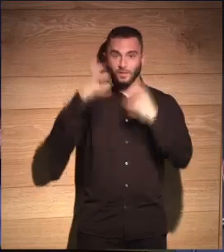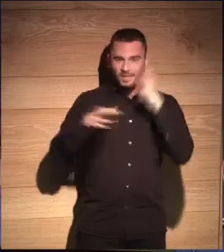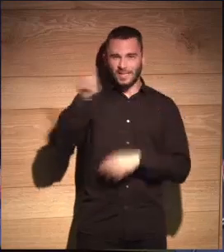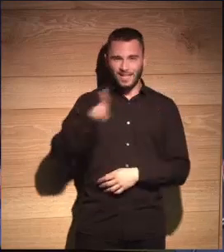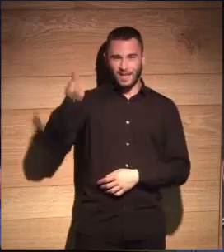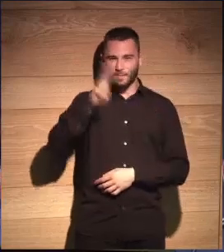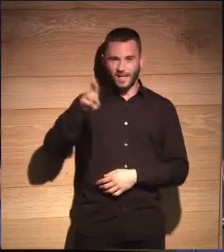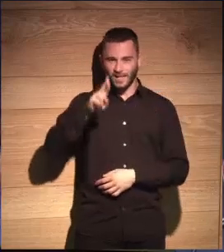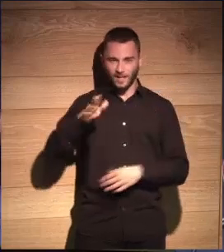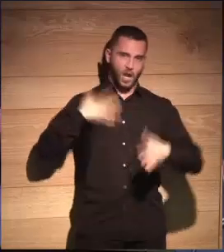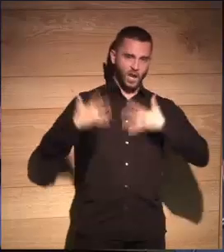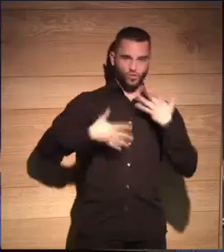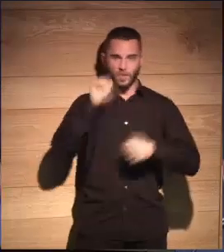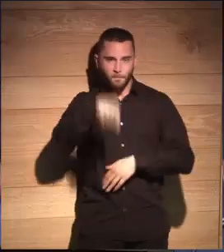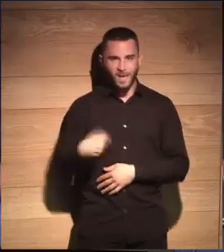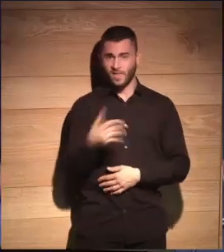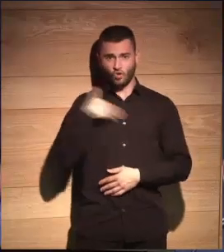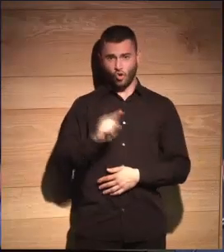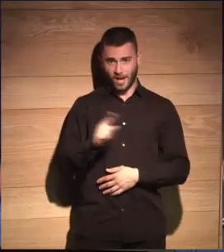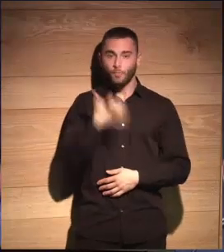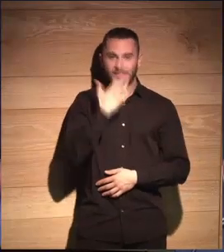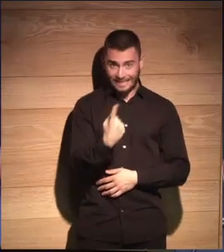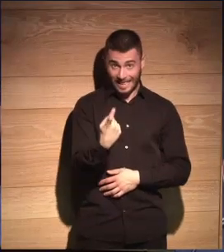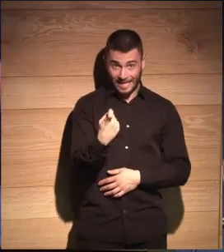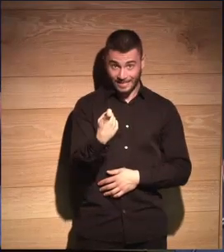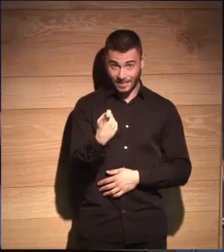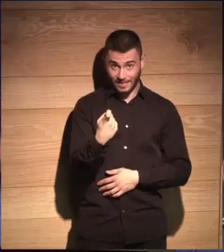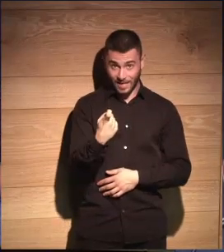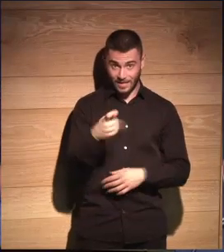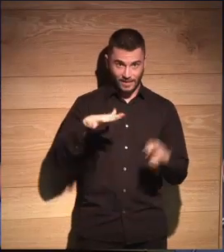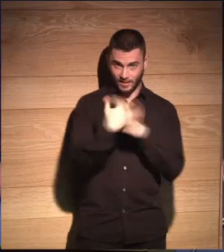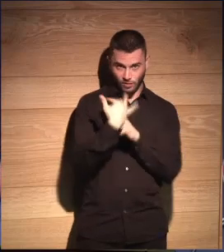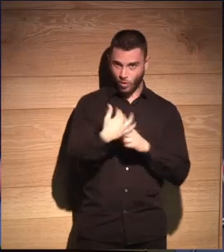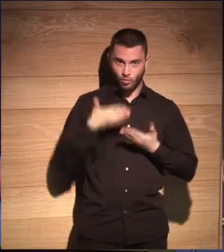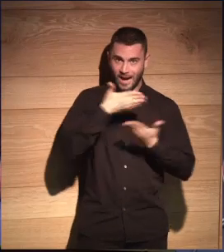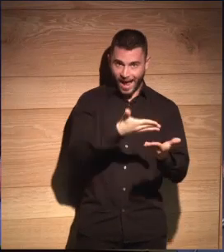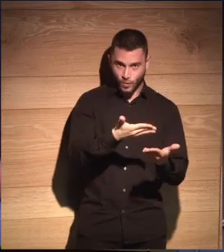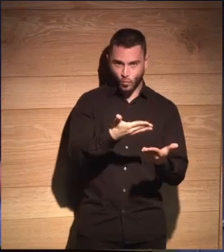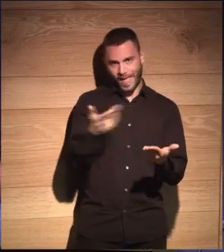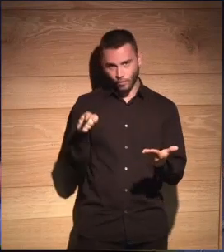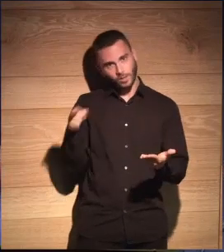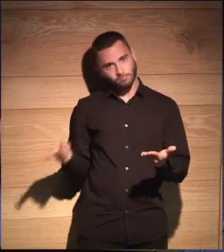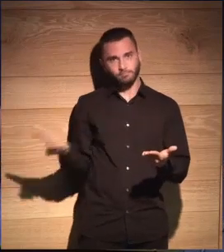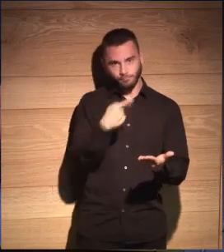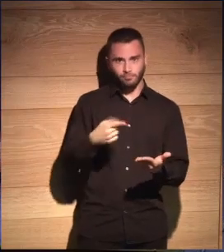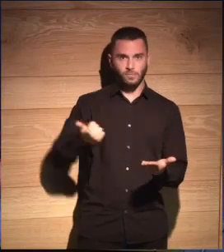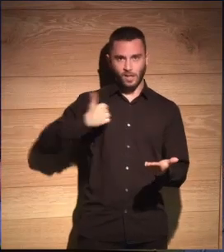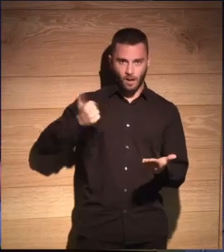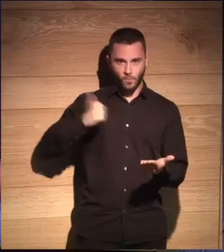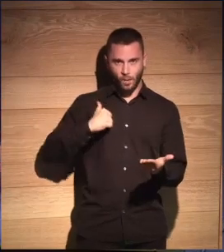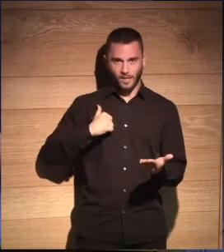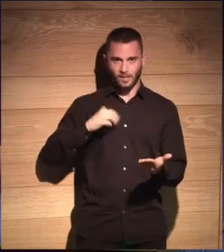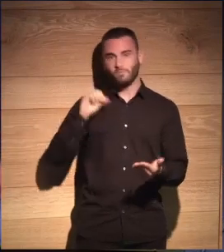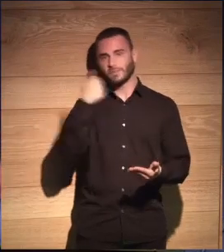una excusa vacía, sino los que son realmente necesarios para la trama y que puedan aportarnos, utilizarlos como eso, como una clave